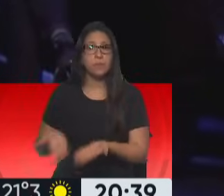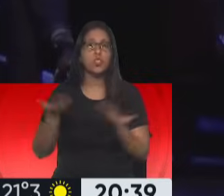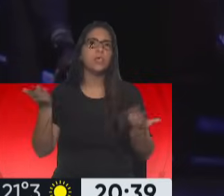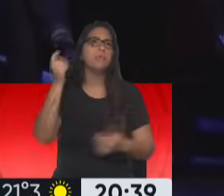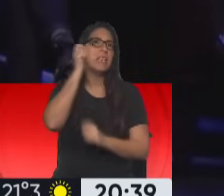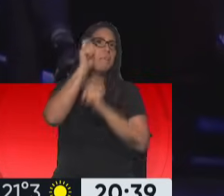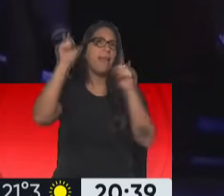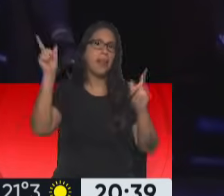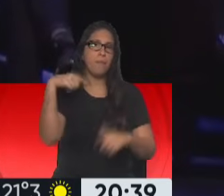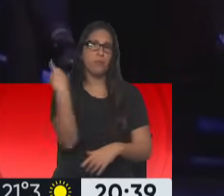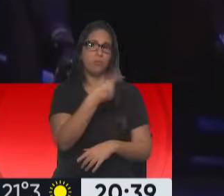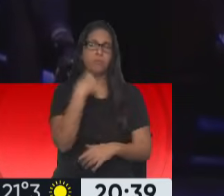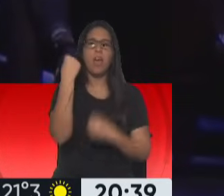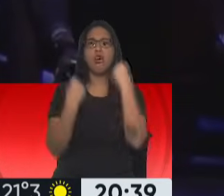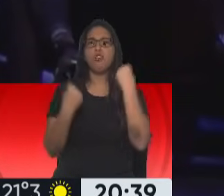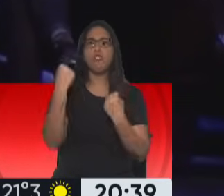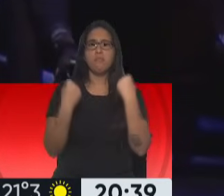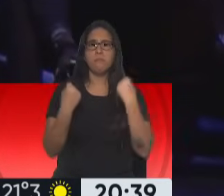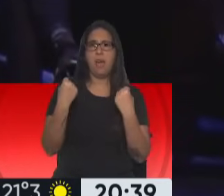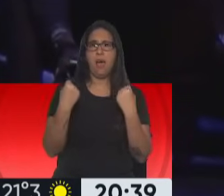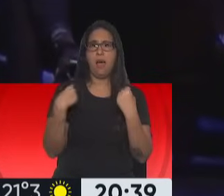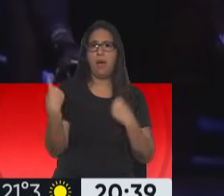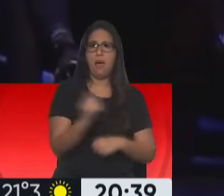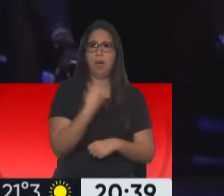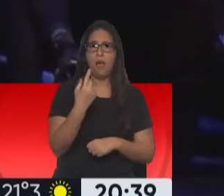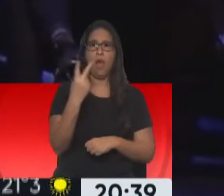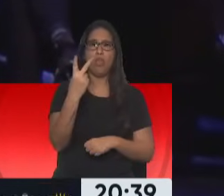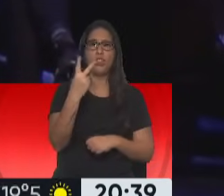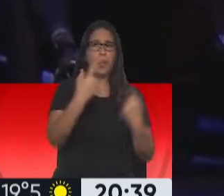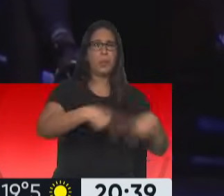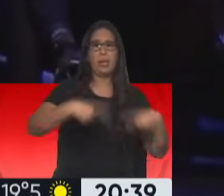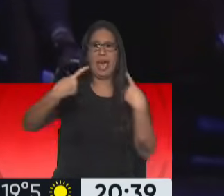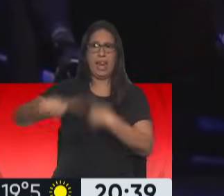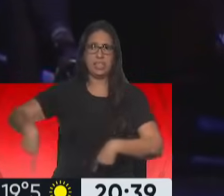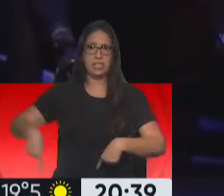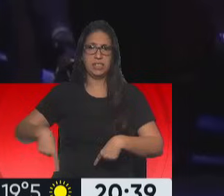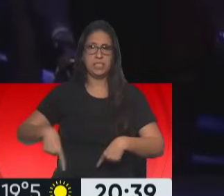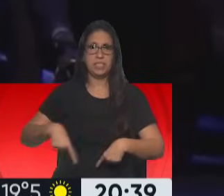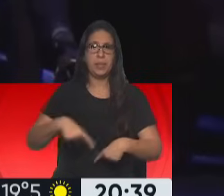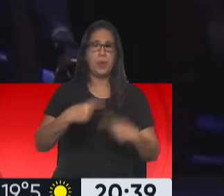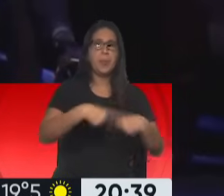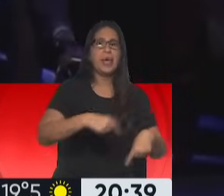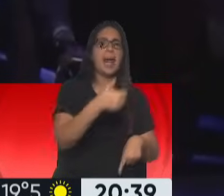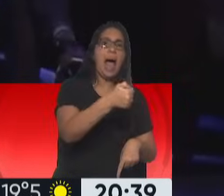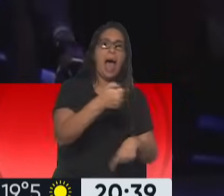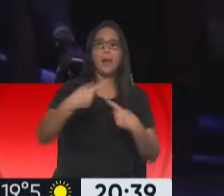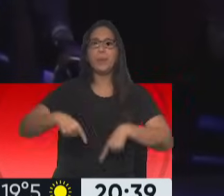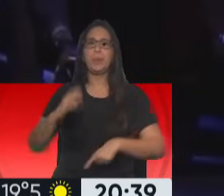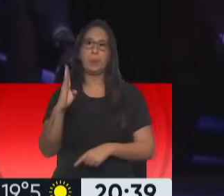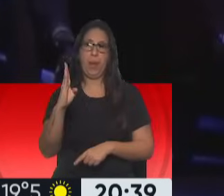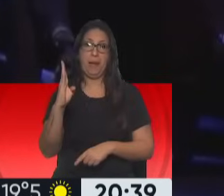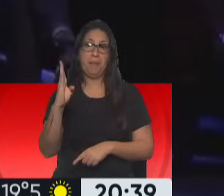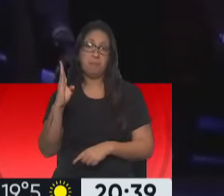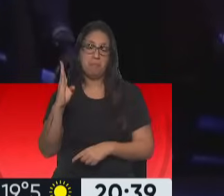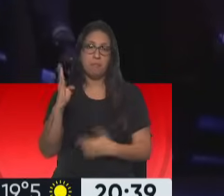suponer que tenemos una economía que tiene dos bienes, el bien A, el bien B. Vamos